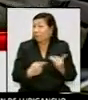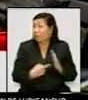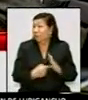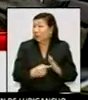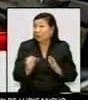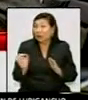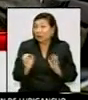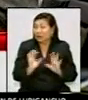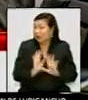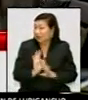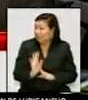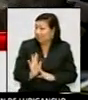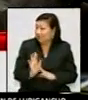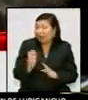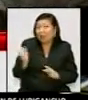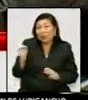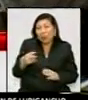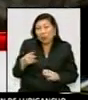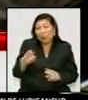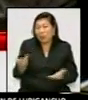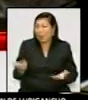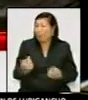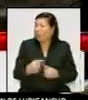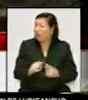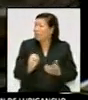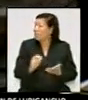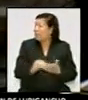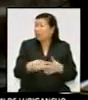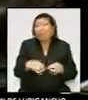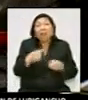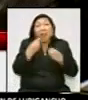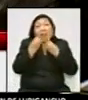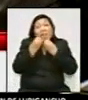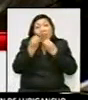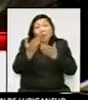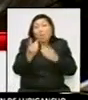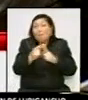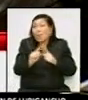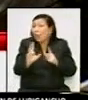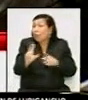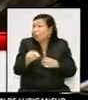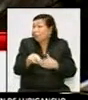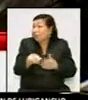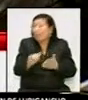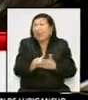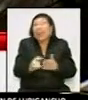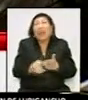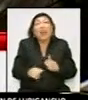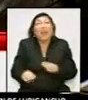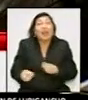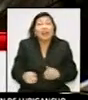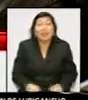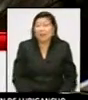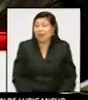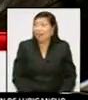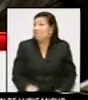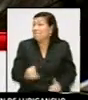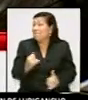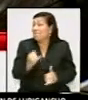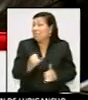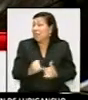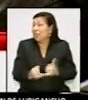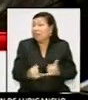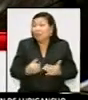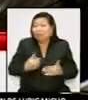sin menospreciarlos, son de rango medio, que solamente nos van a informar, pero no van a tomar ninguna decisión, y al final